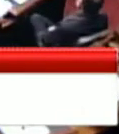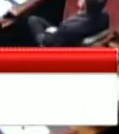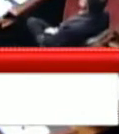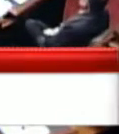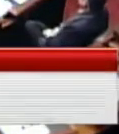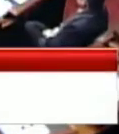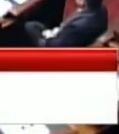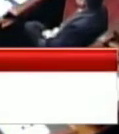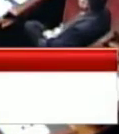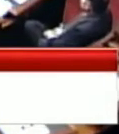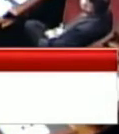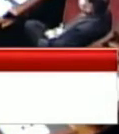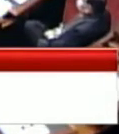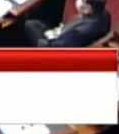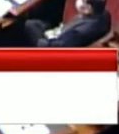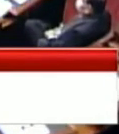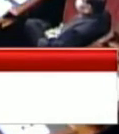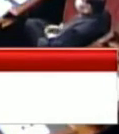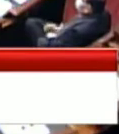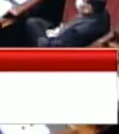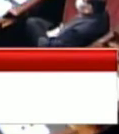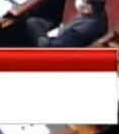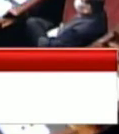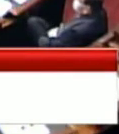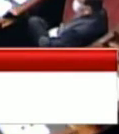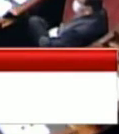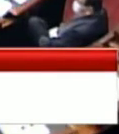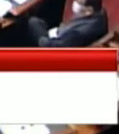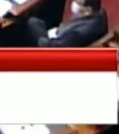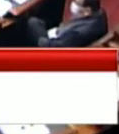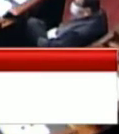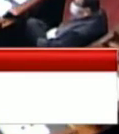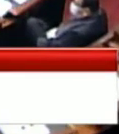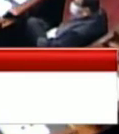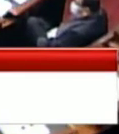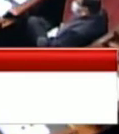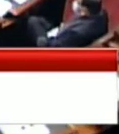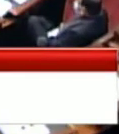Se le pide, por favor, a la bancada de Podemos Perú que retiren el cartel que han puesto.